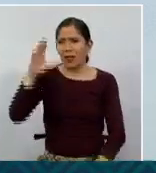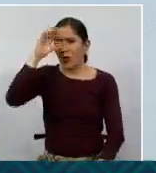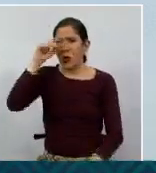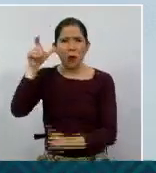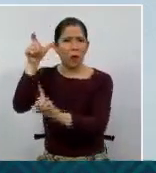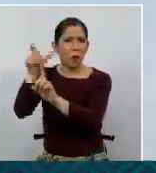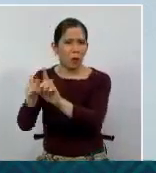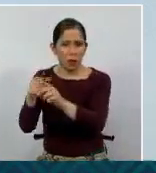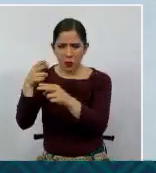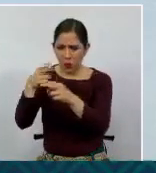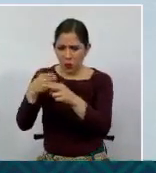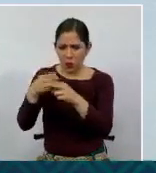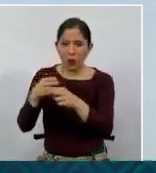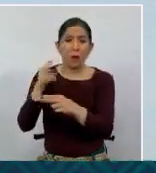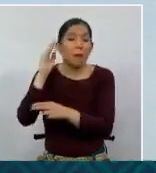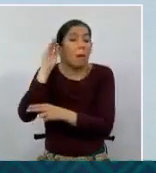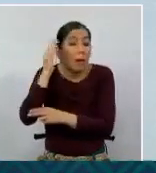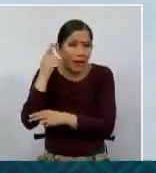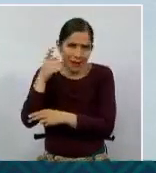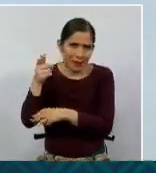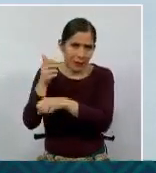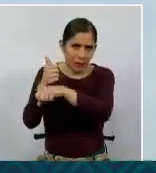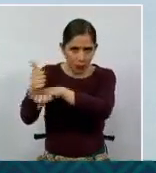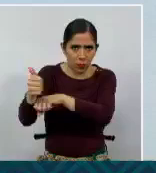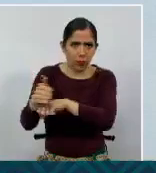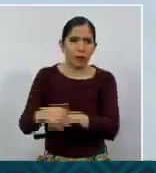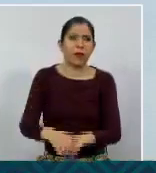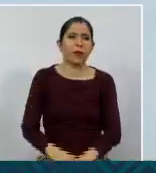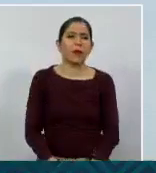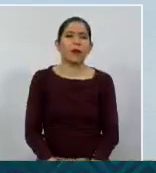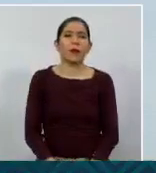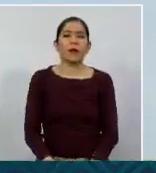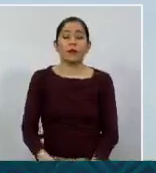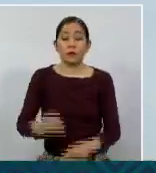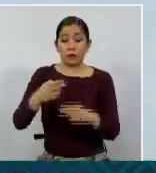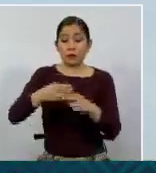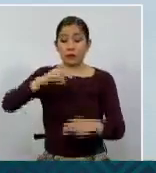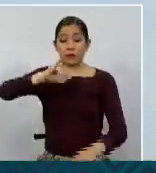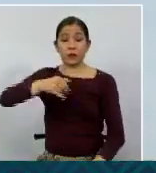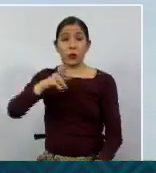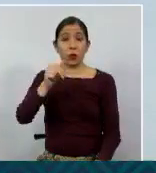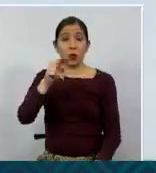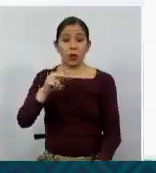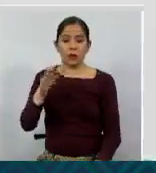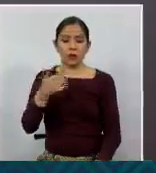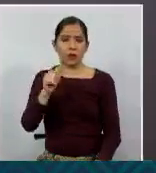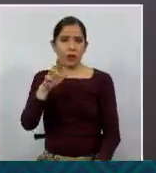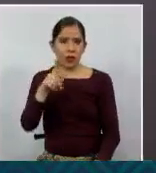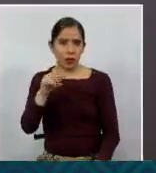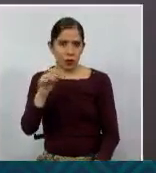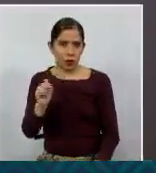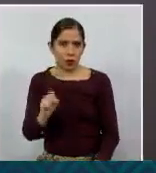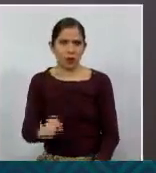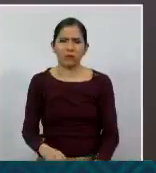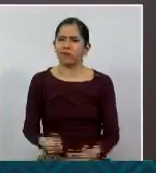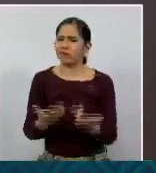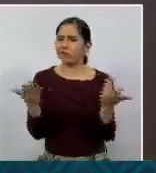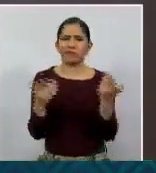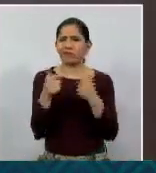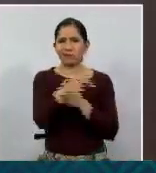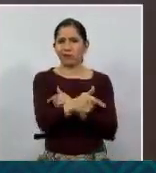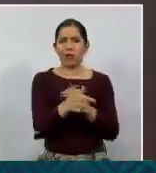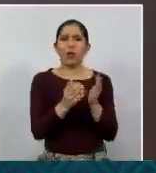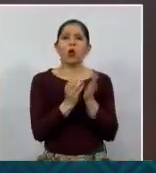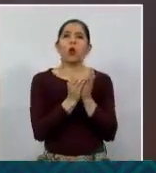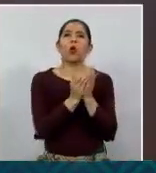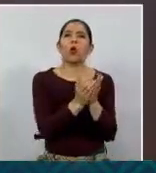el supuesto. Autor es el señor Juan Carlos Paredes Gutiérrez. El hecho se registró en la comunidad